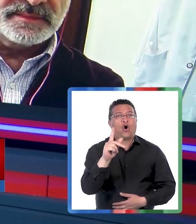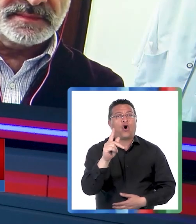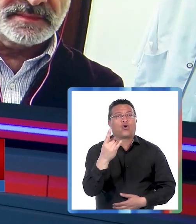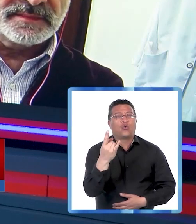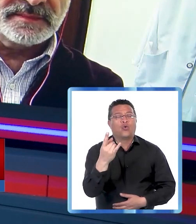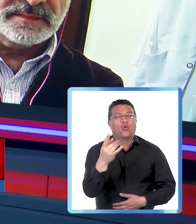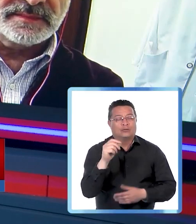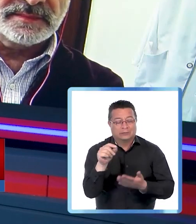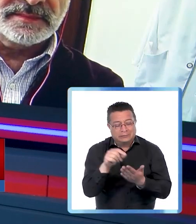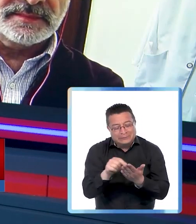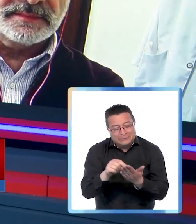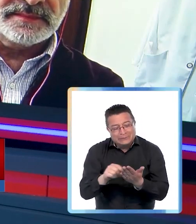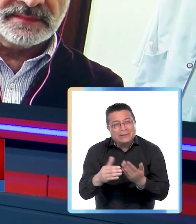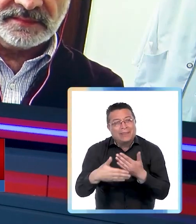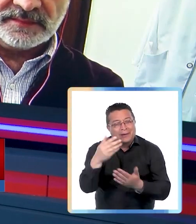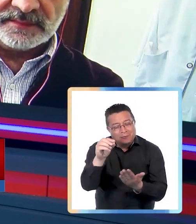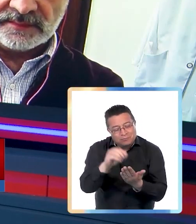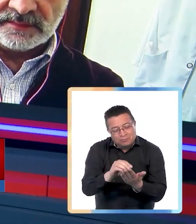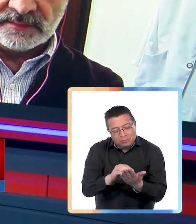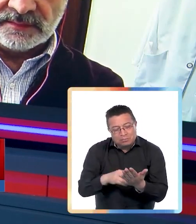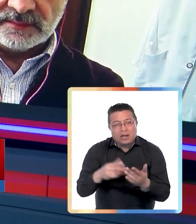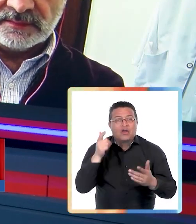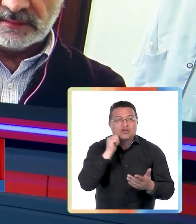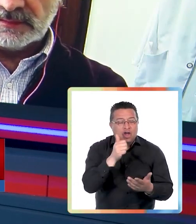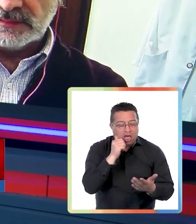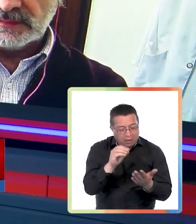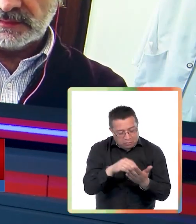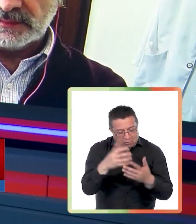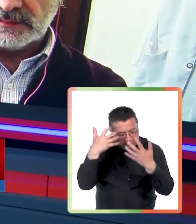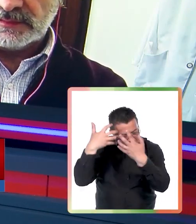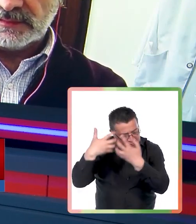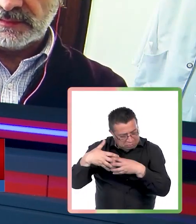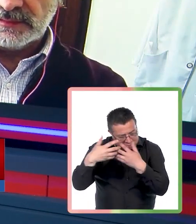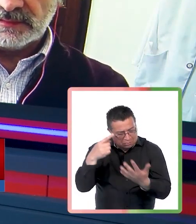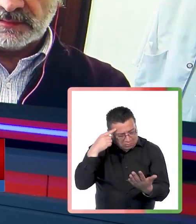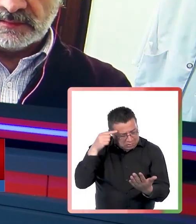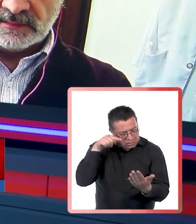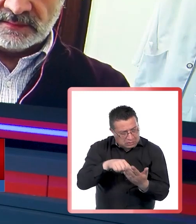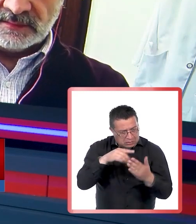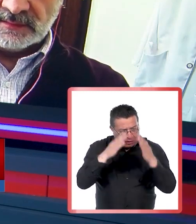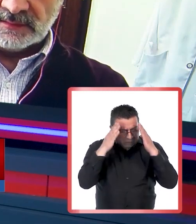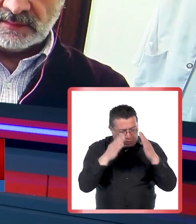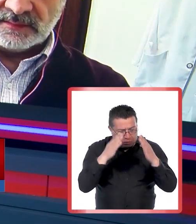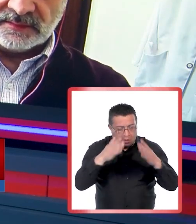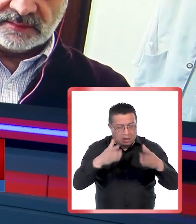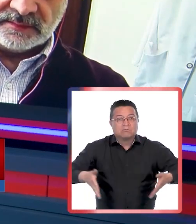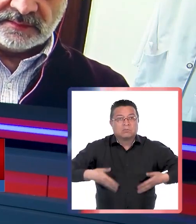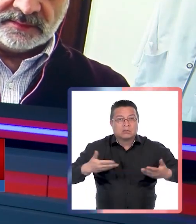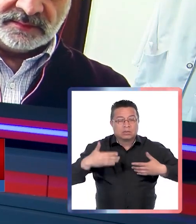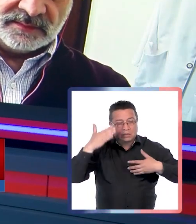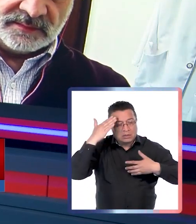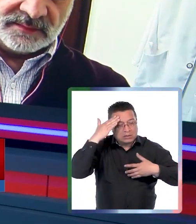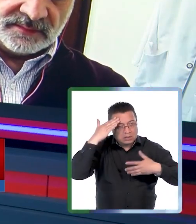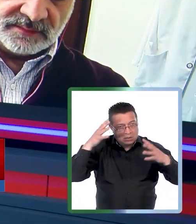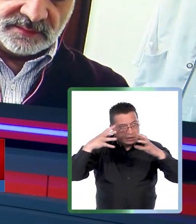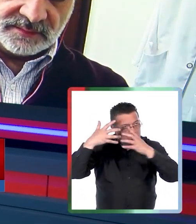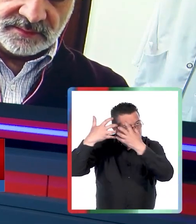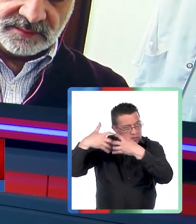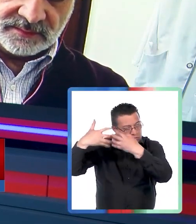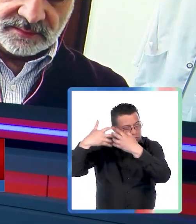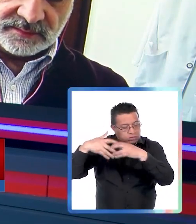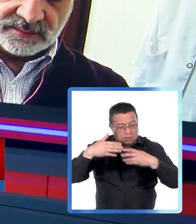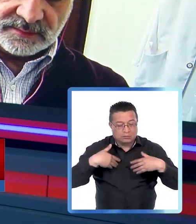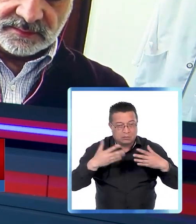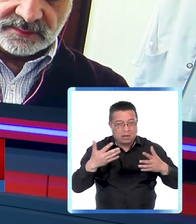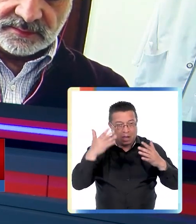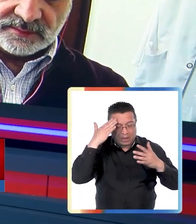como no trabajaba, ella intentaba hacer cosas diarias en la casa para mantener un estímulo intelectual y a